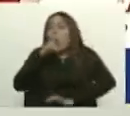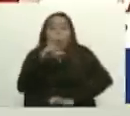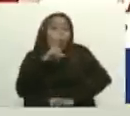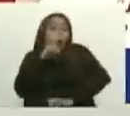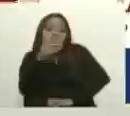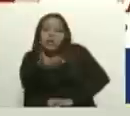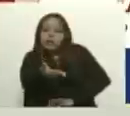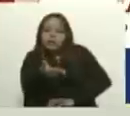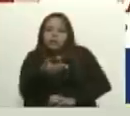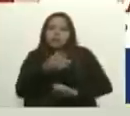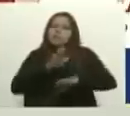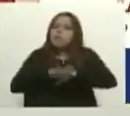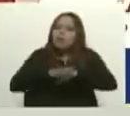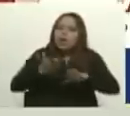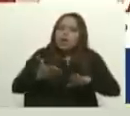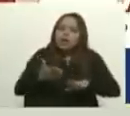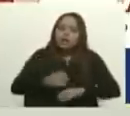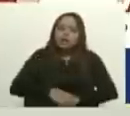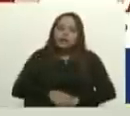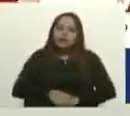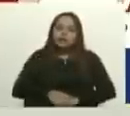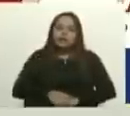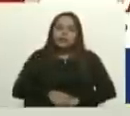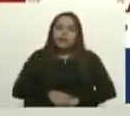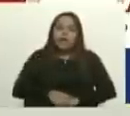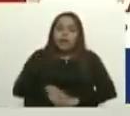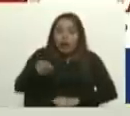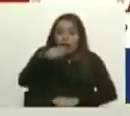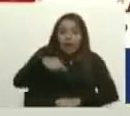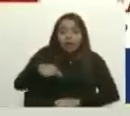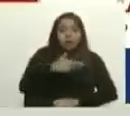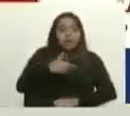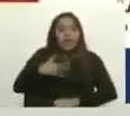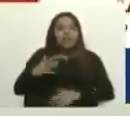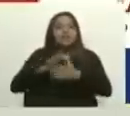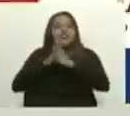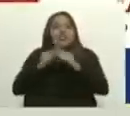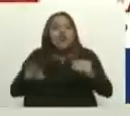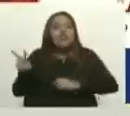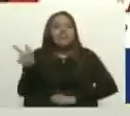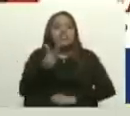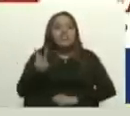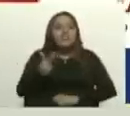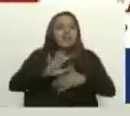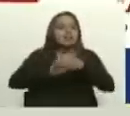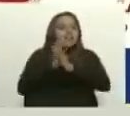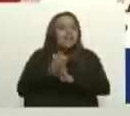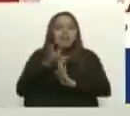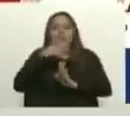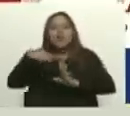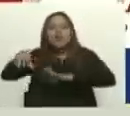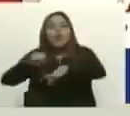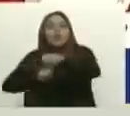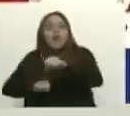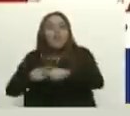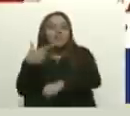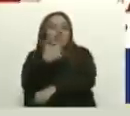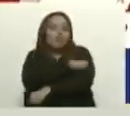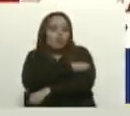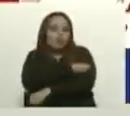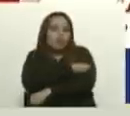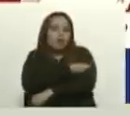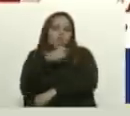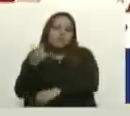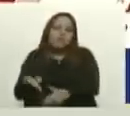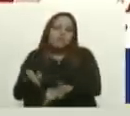¿Por qué? Porque ellos tenían en el colapso preparado todo para que Venezuela no comprara las vacunas, no tuviera acceso